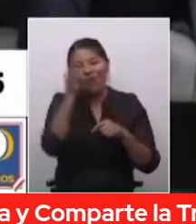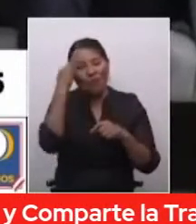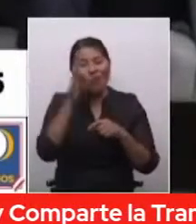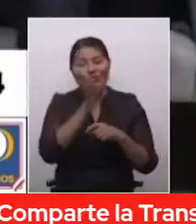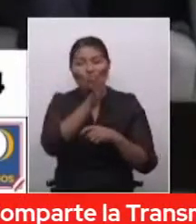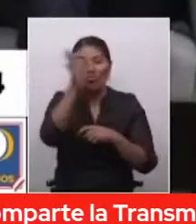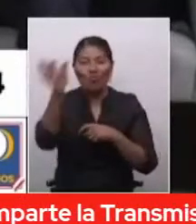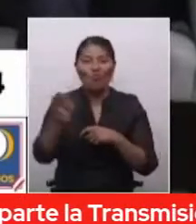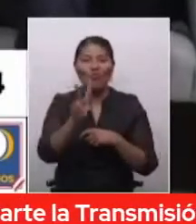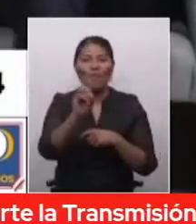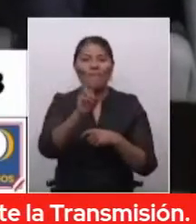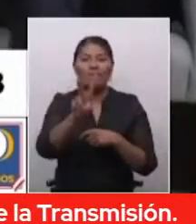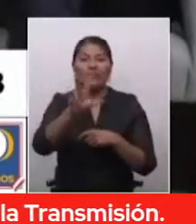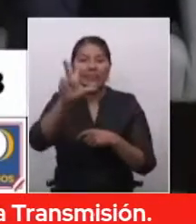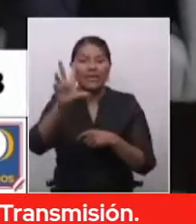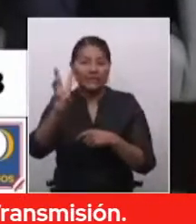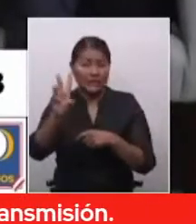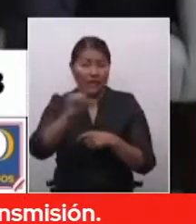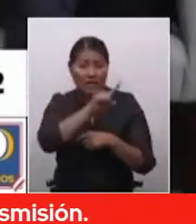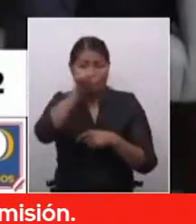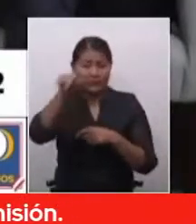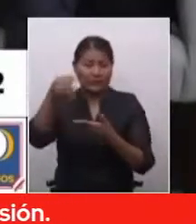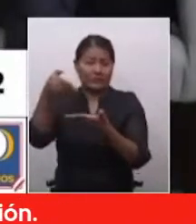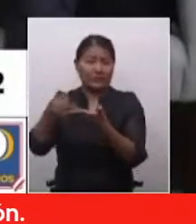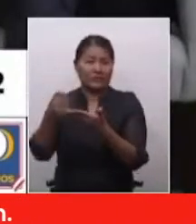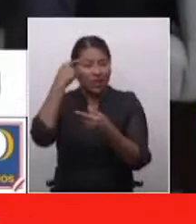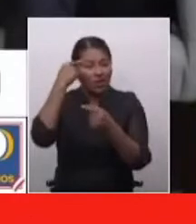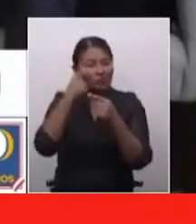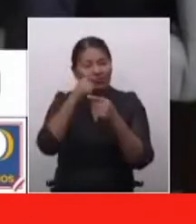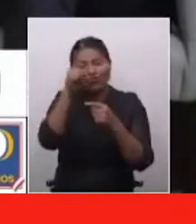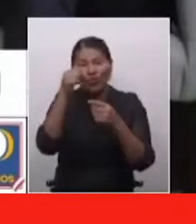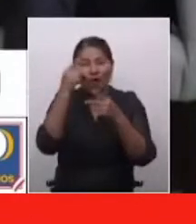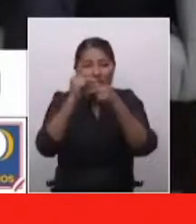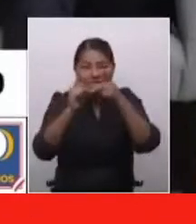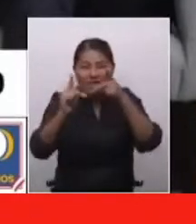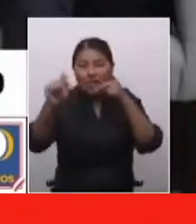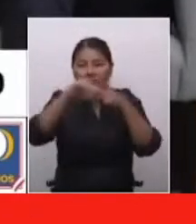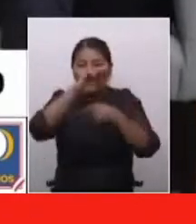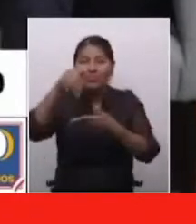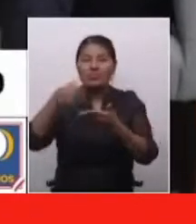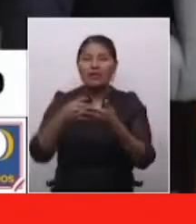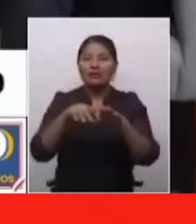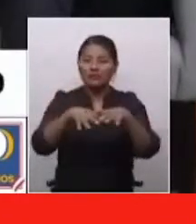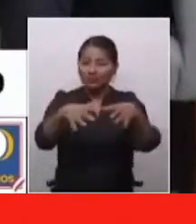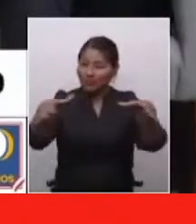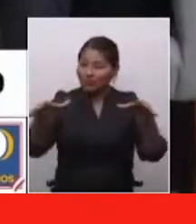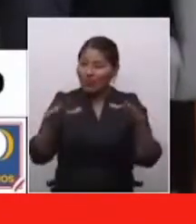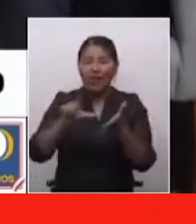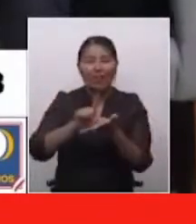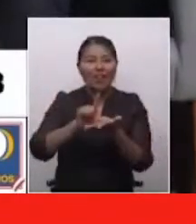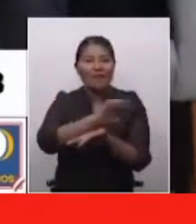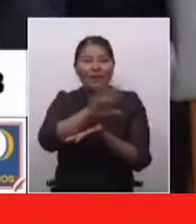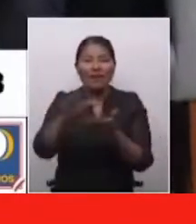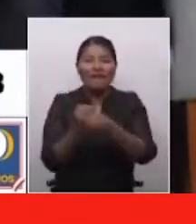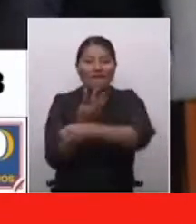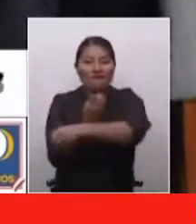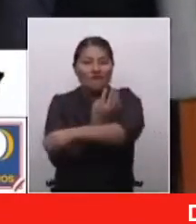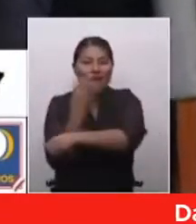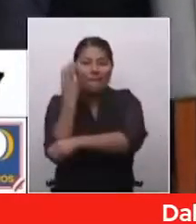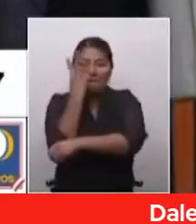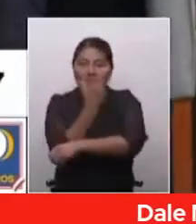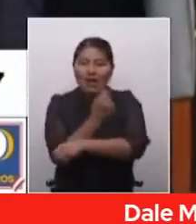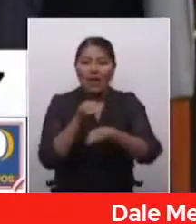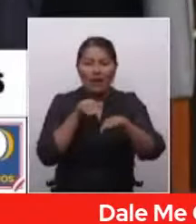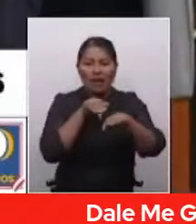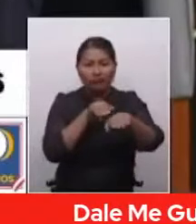terminado mi gestión y puedo ver una Lima más hermosa, más verde, donde el tráfico